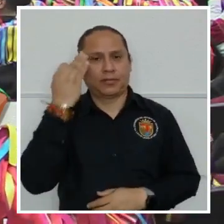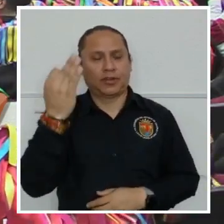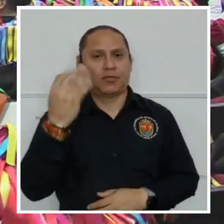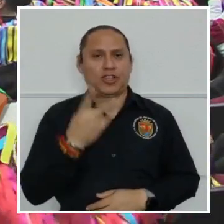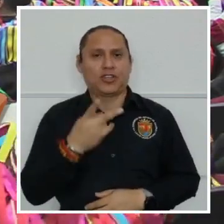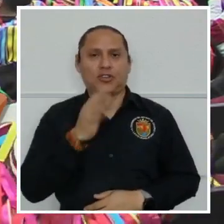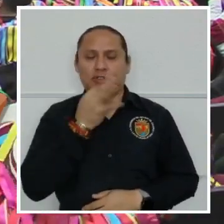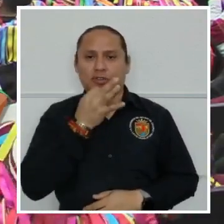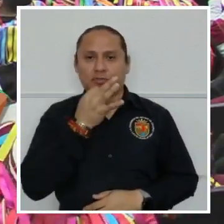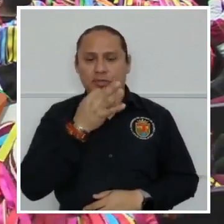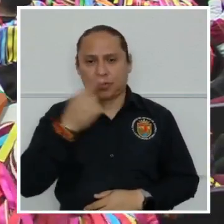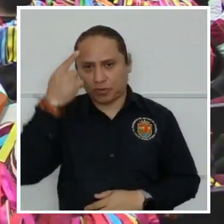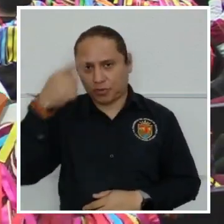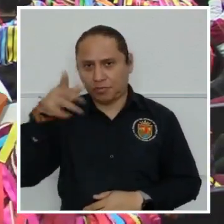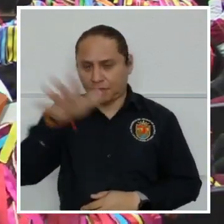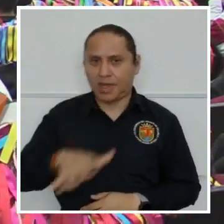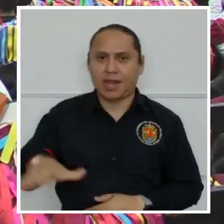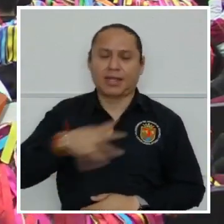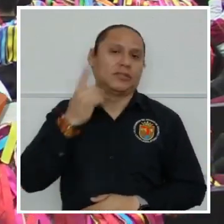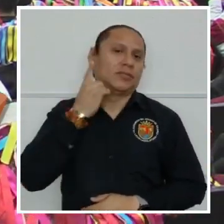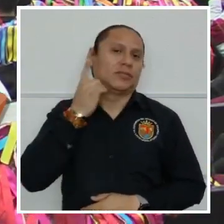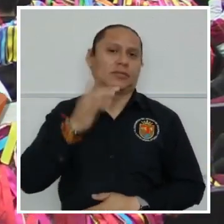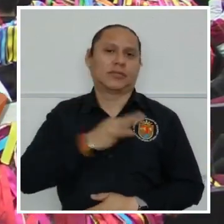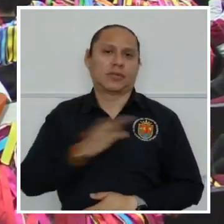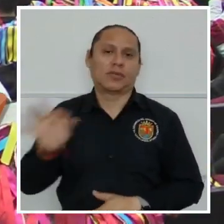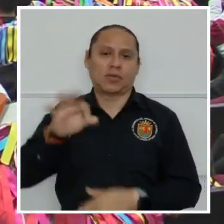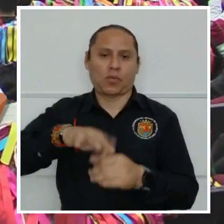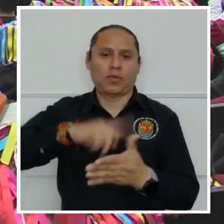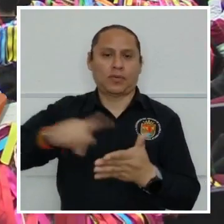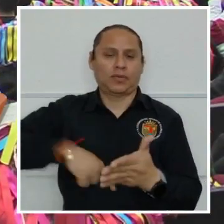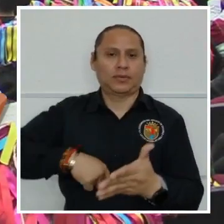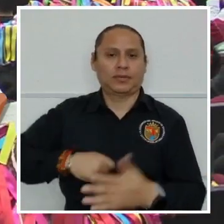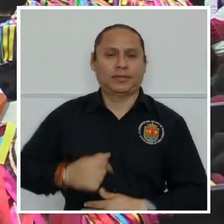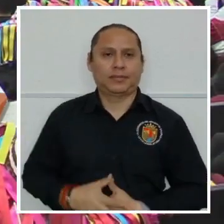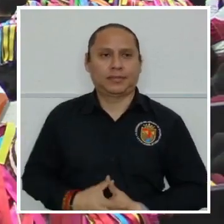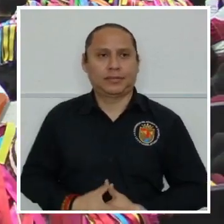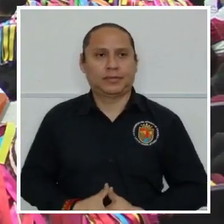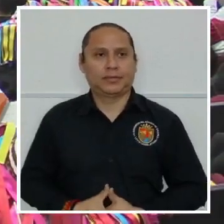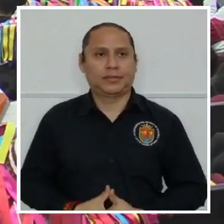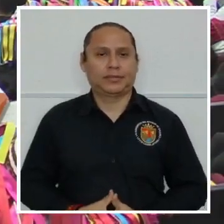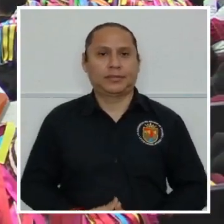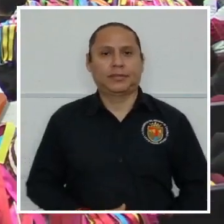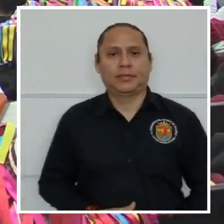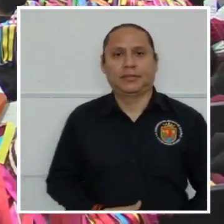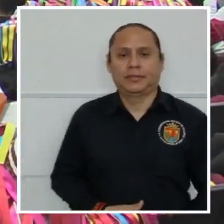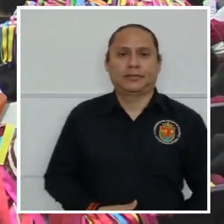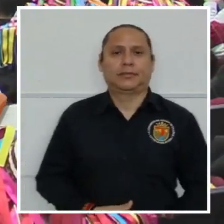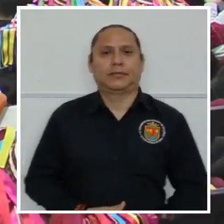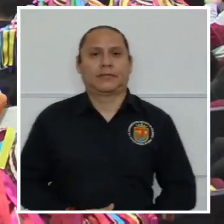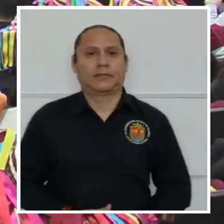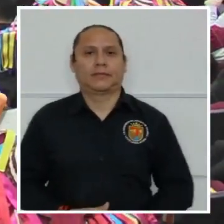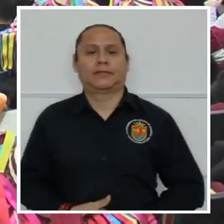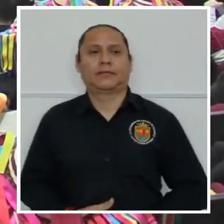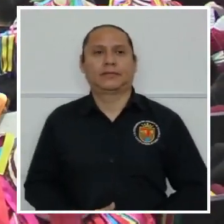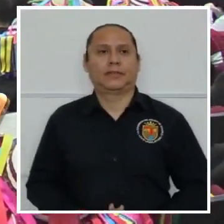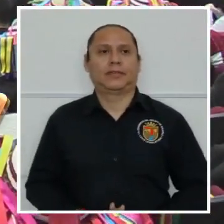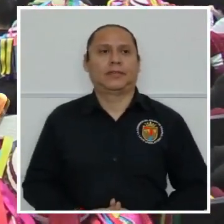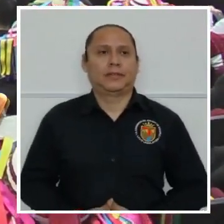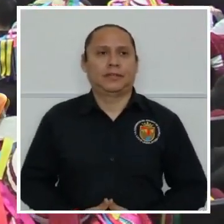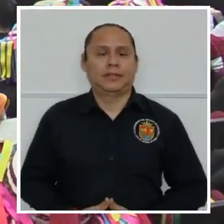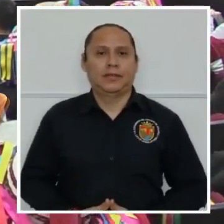electrónico hasta por un tiempo máximo de 2 minutos para que las diputadas y los diputados emitan su voto.